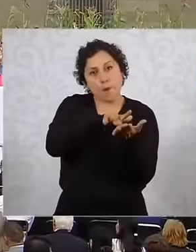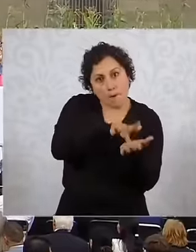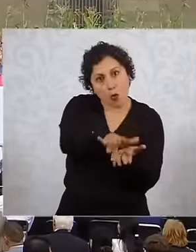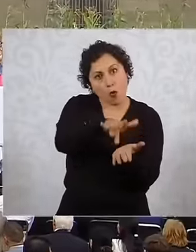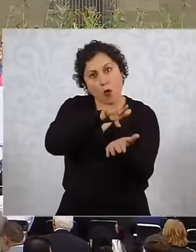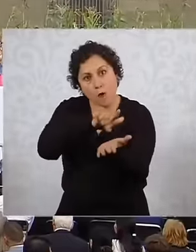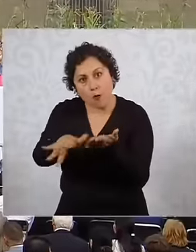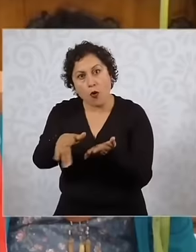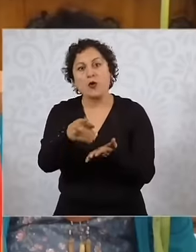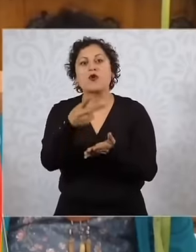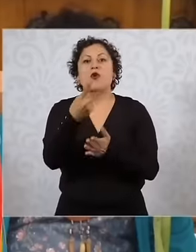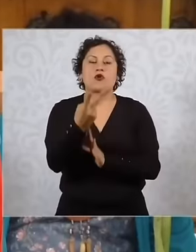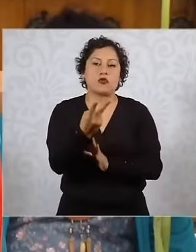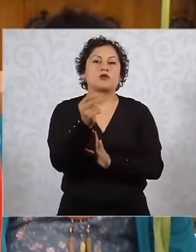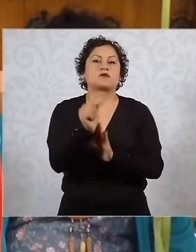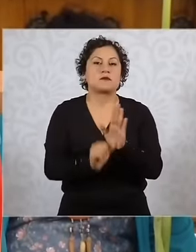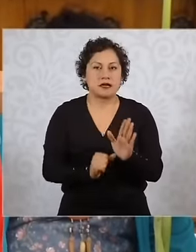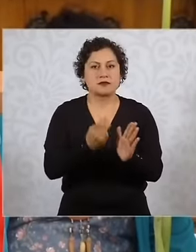bimestral.